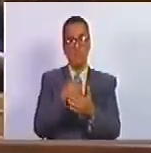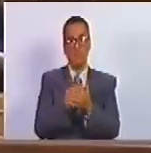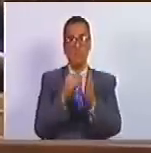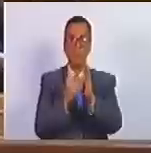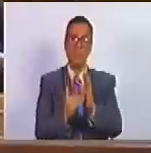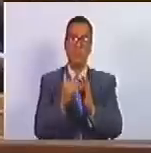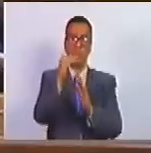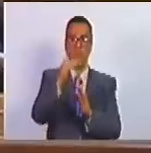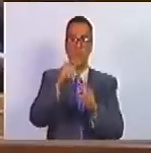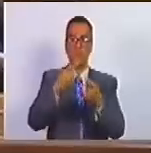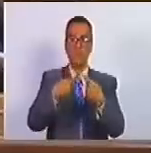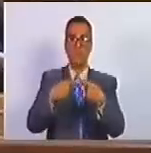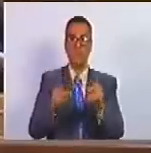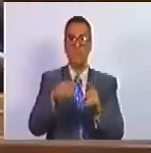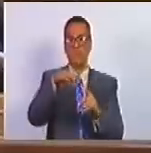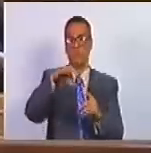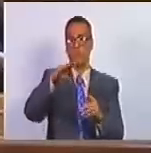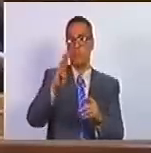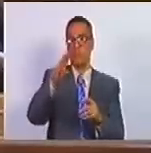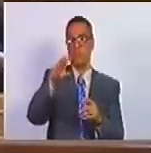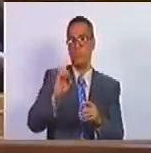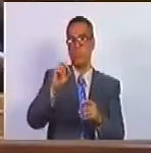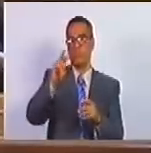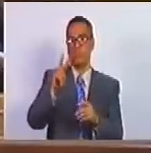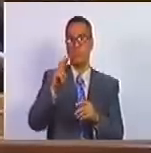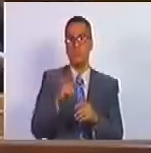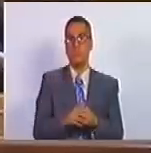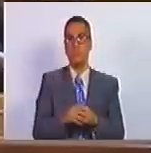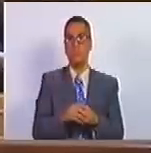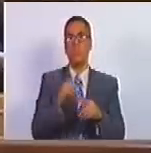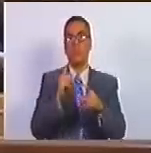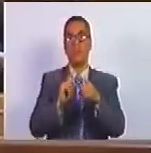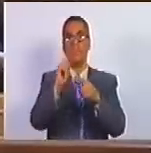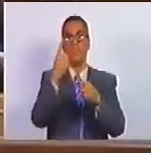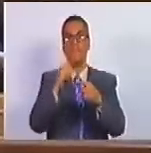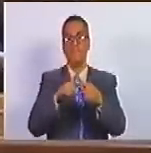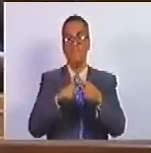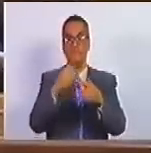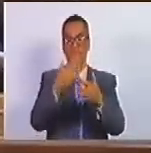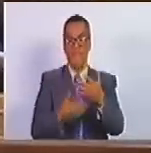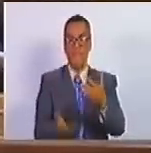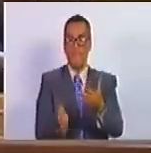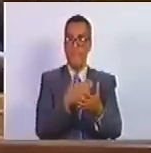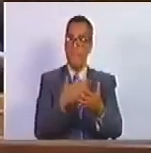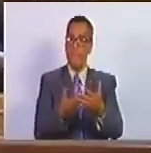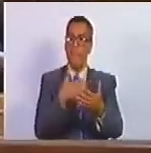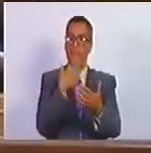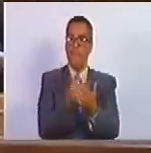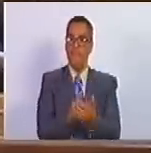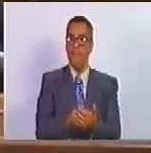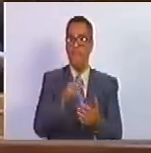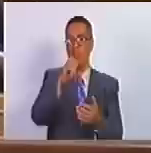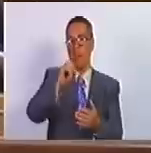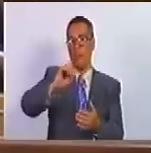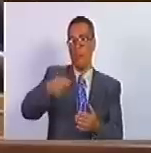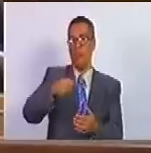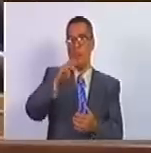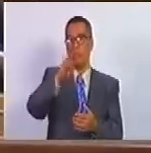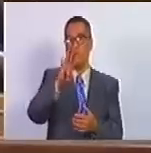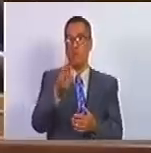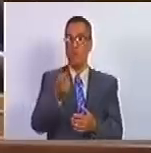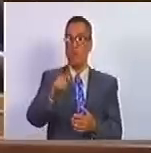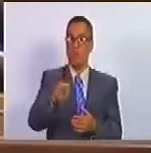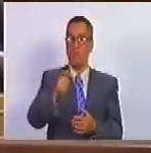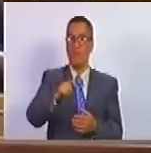mayor valor publicado por el Banco Central de Venezuela por el primer folio del documento y hasta 0,4